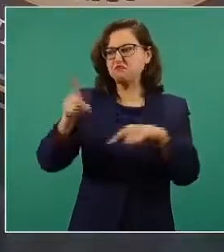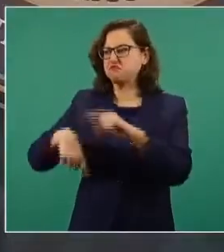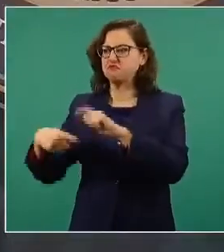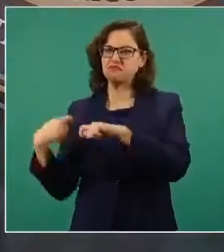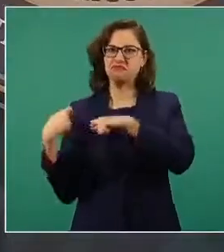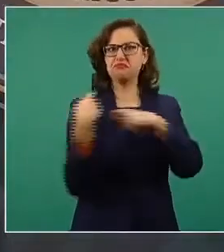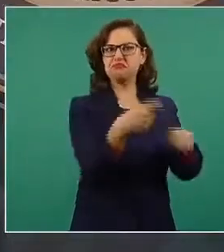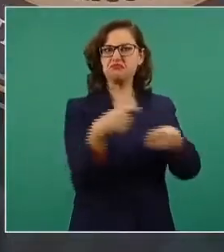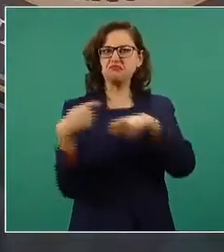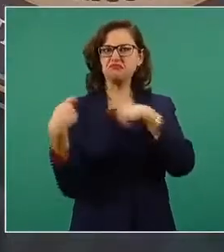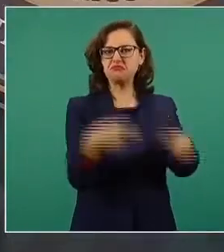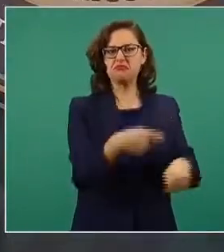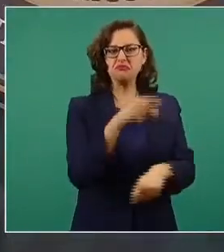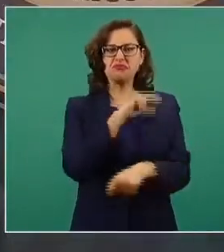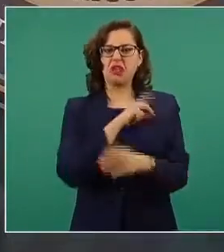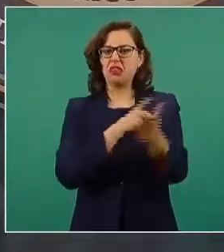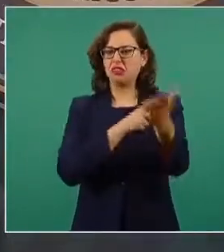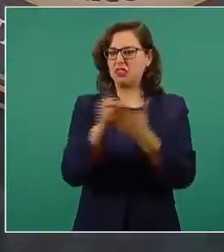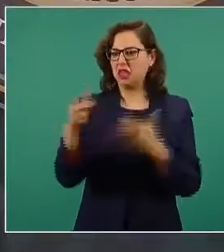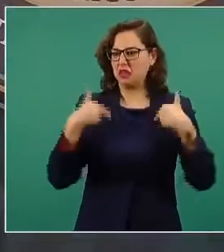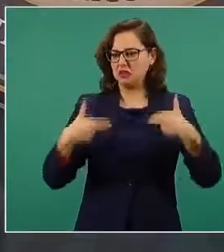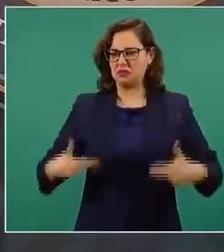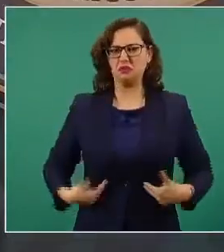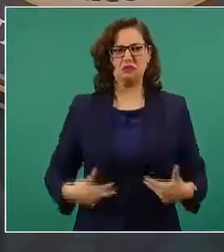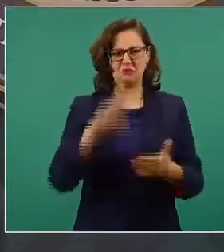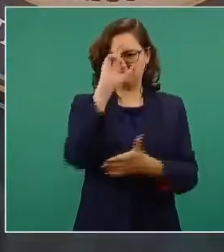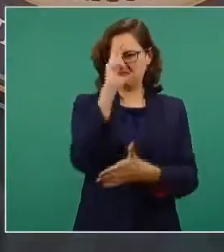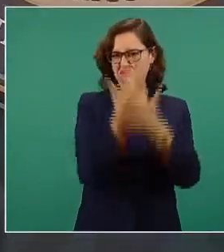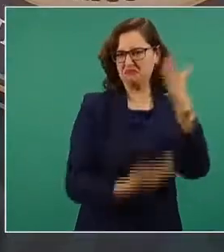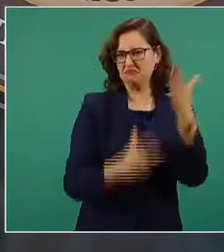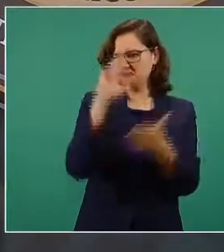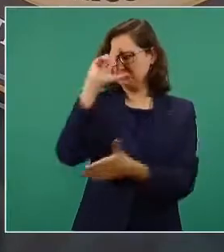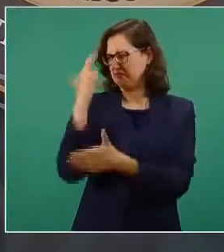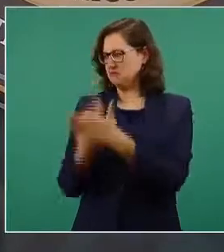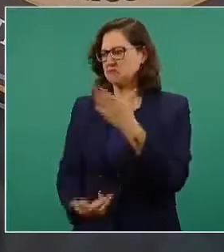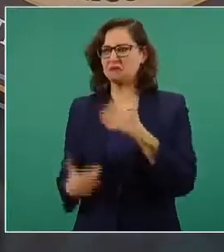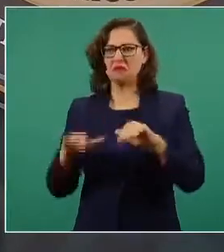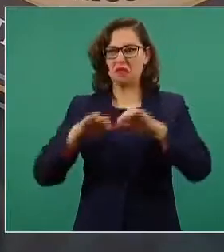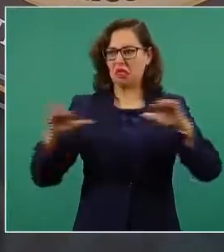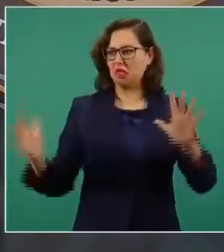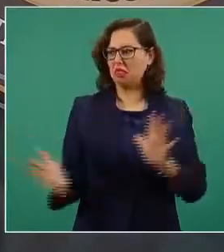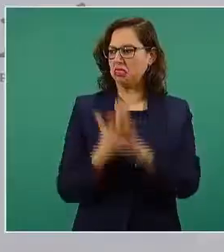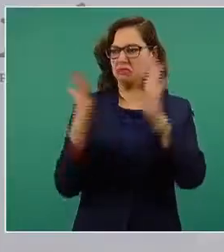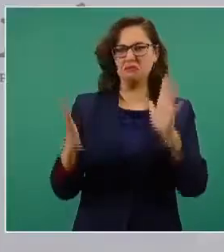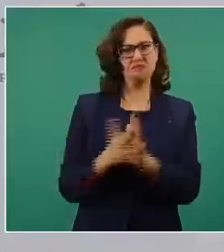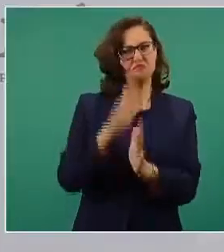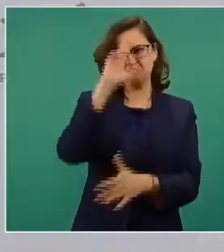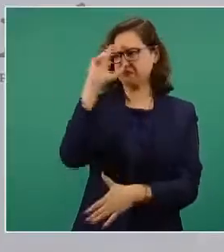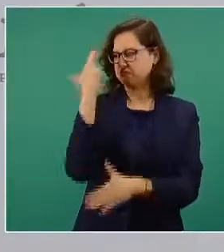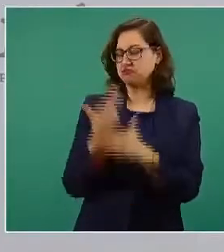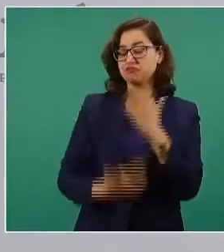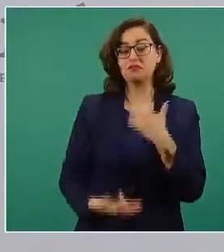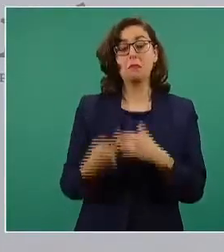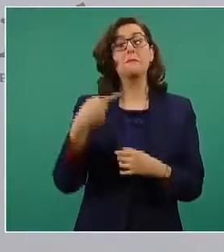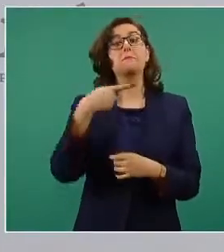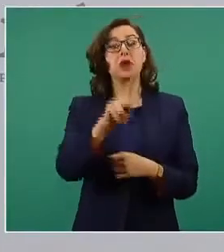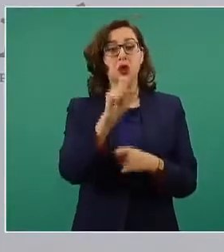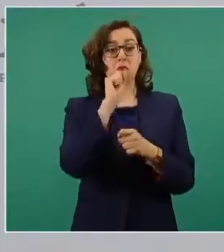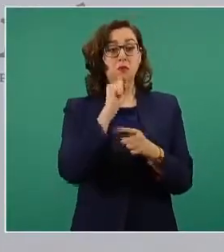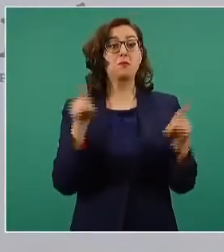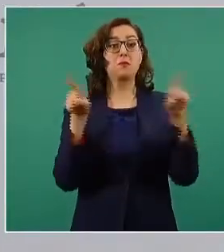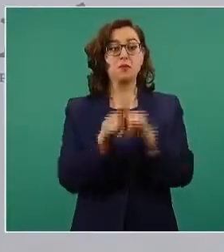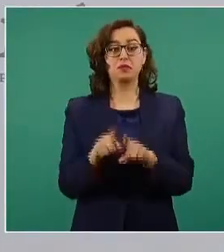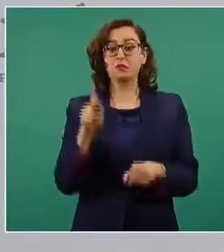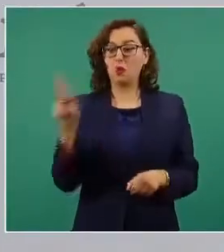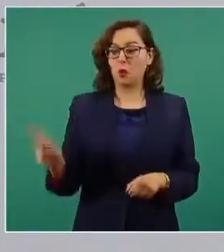está destruyendo derechos humanos y democráticos. Sin embargo, vengo de un país que sigue resistiendo,